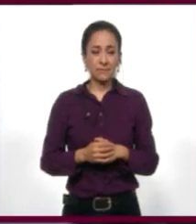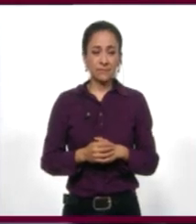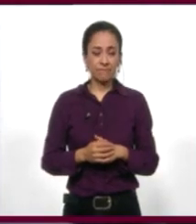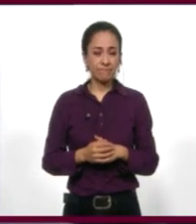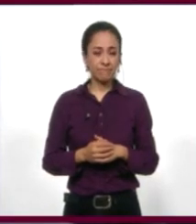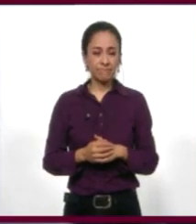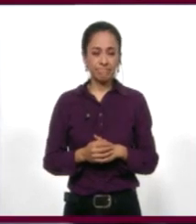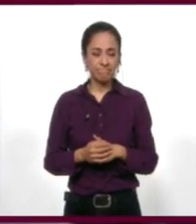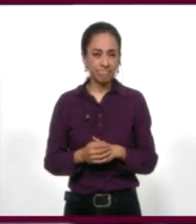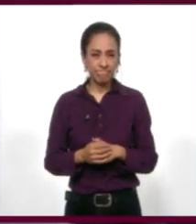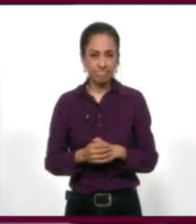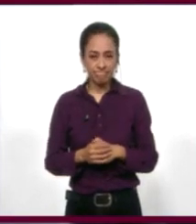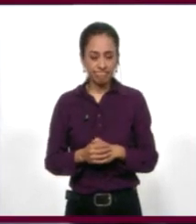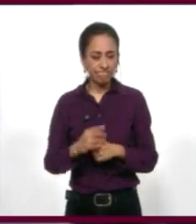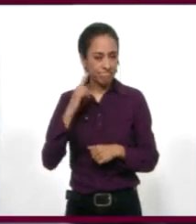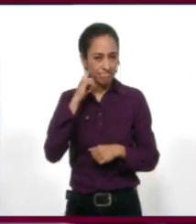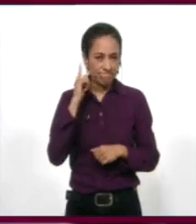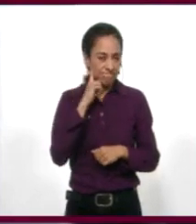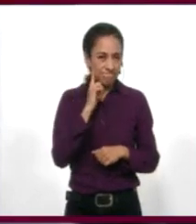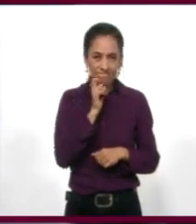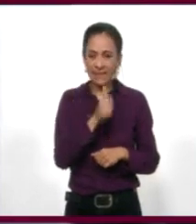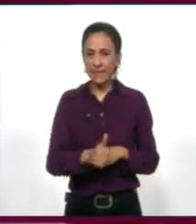Lo especial de nuestra coreografía de Edward Krug